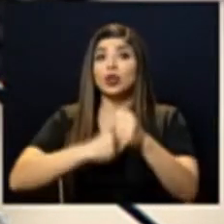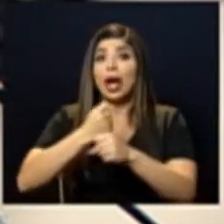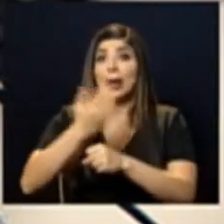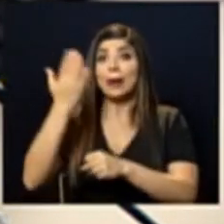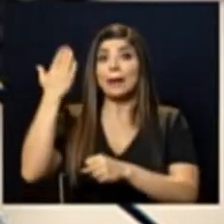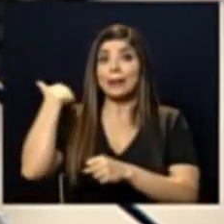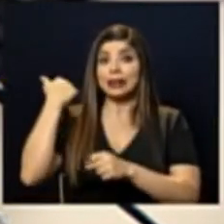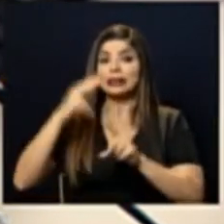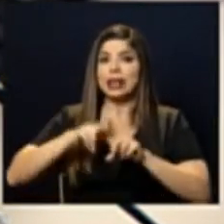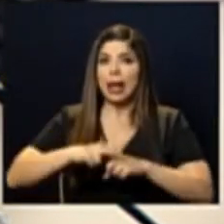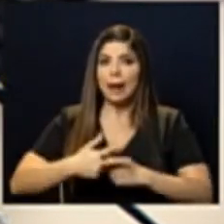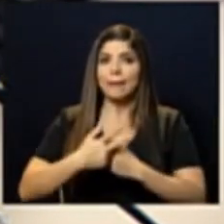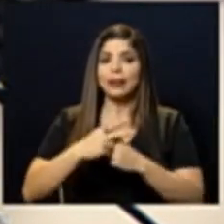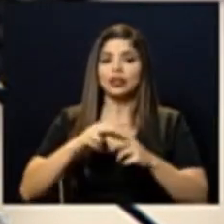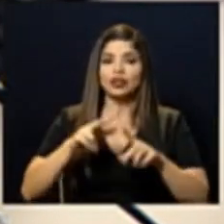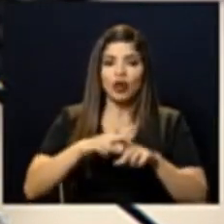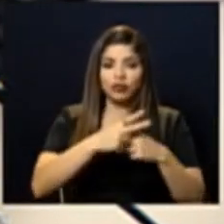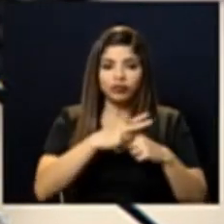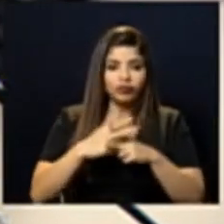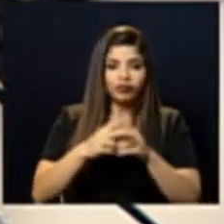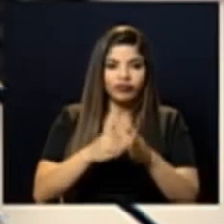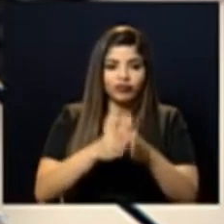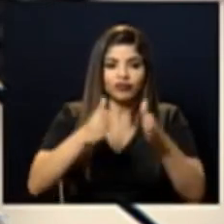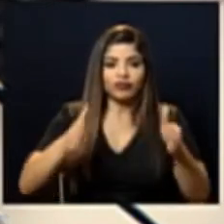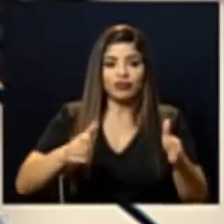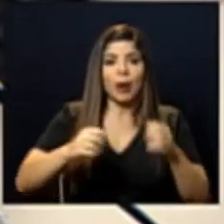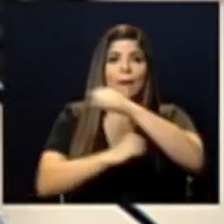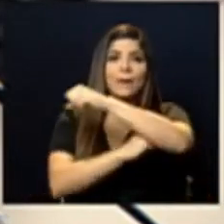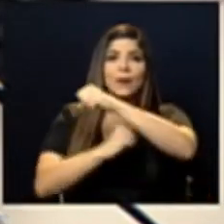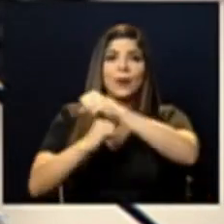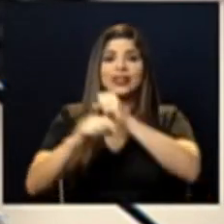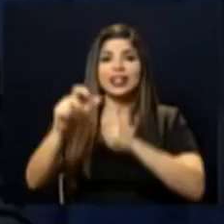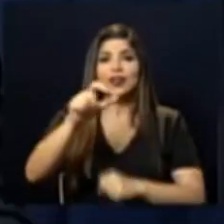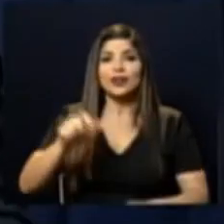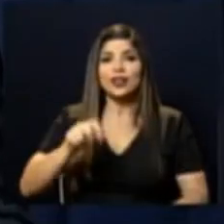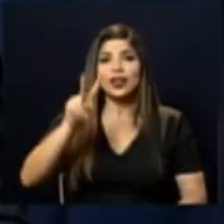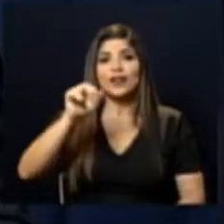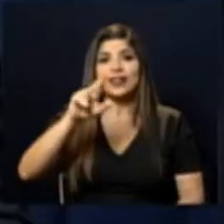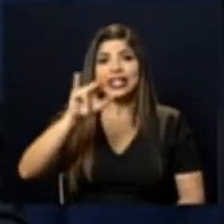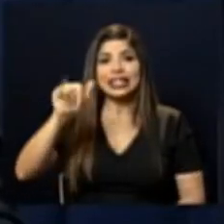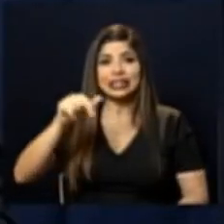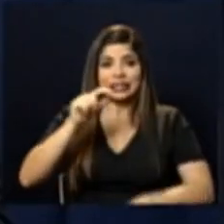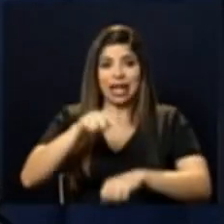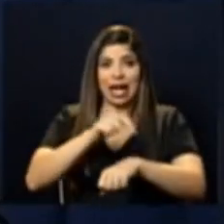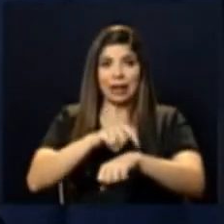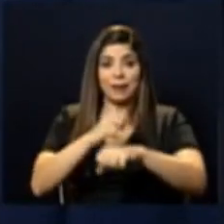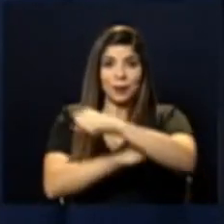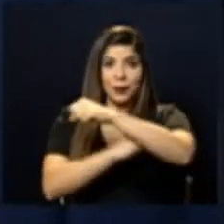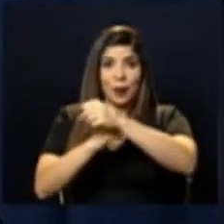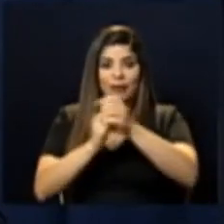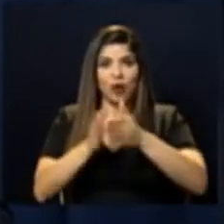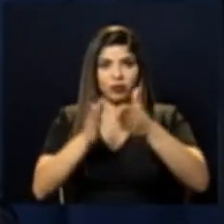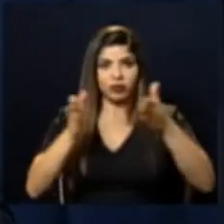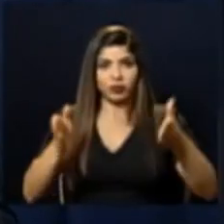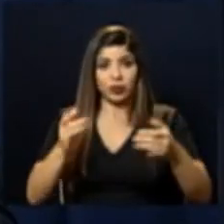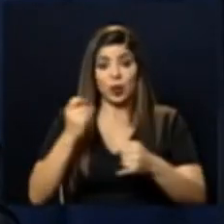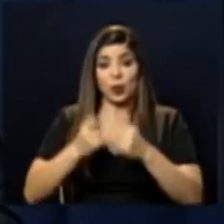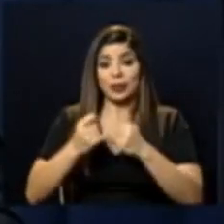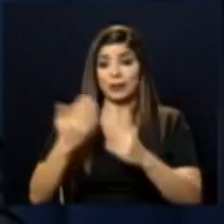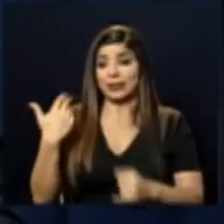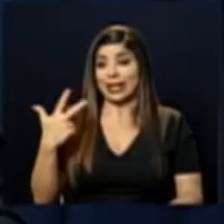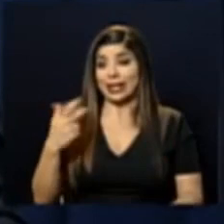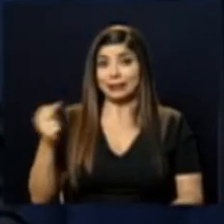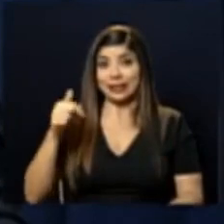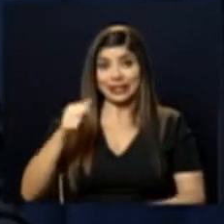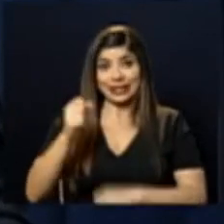en funcionamiento la ampliación del puente sobre el río Virilla. En el último trimestre de este año, iniciaron